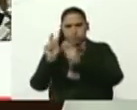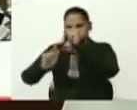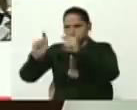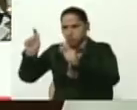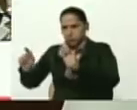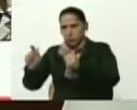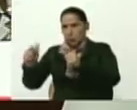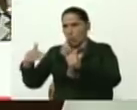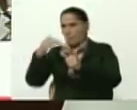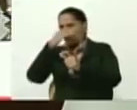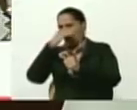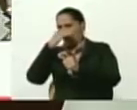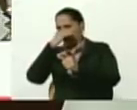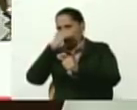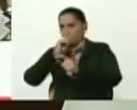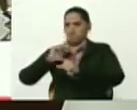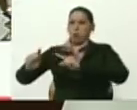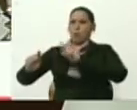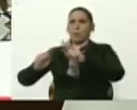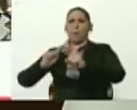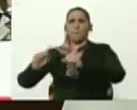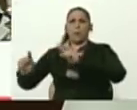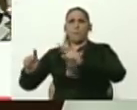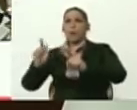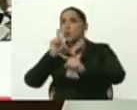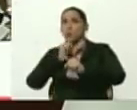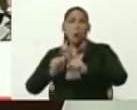dedo de manera irrita e ilegal